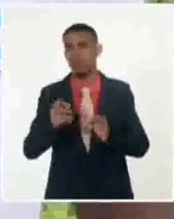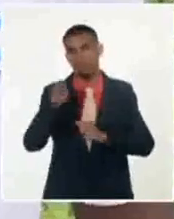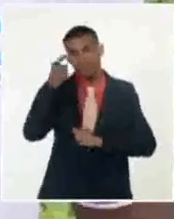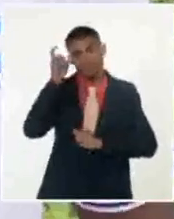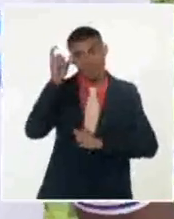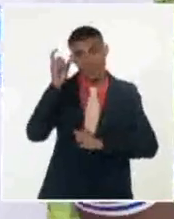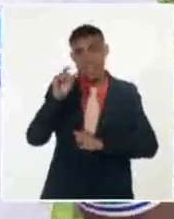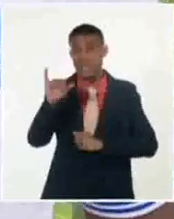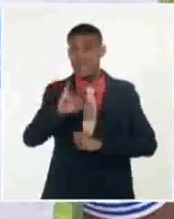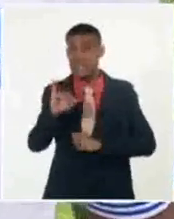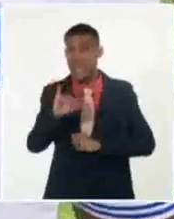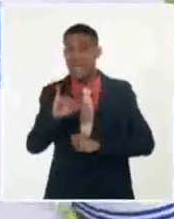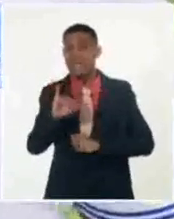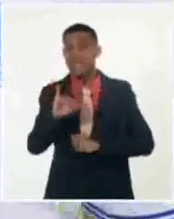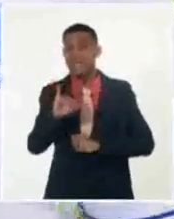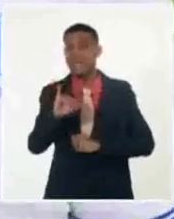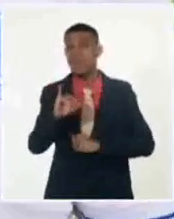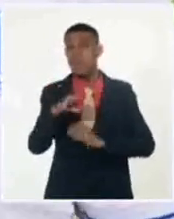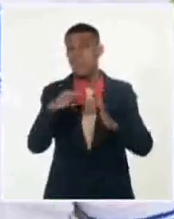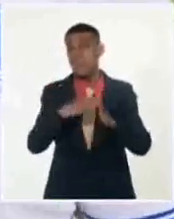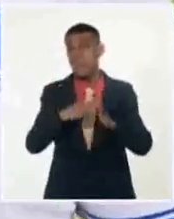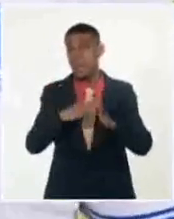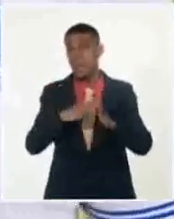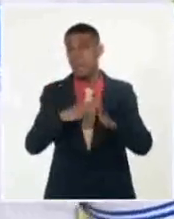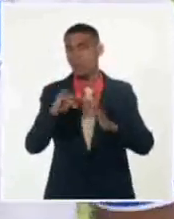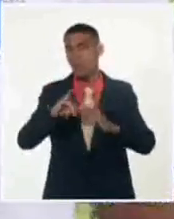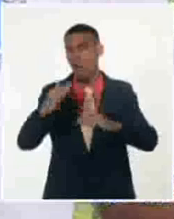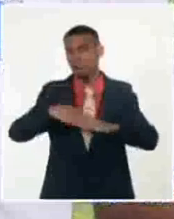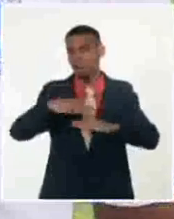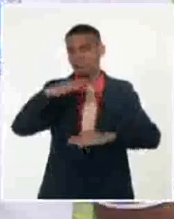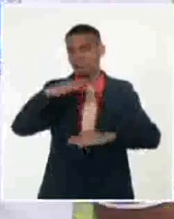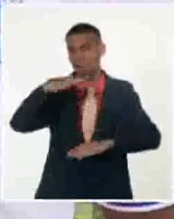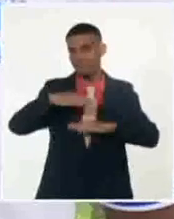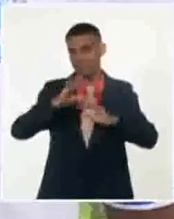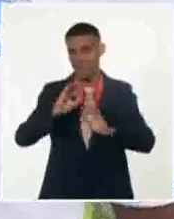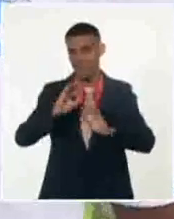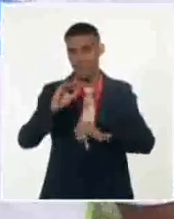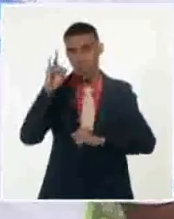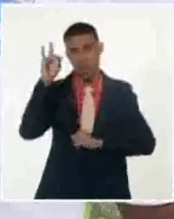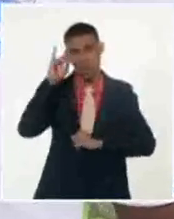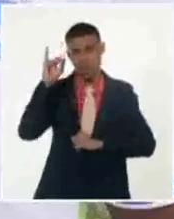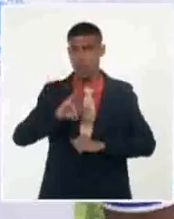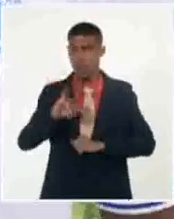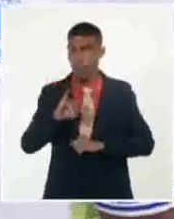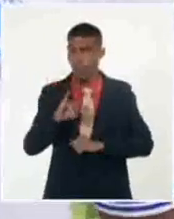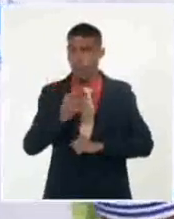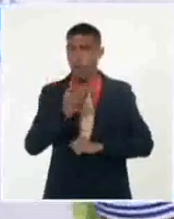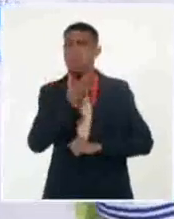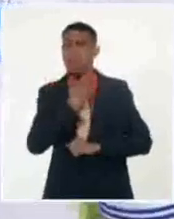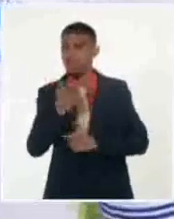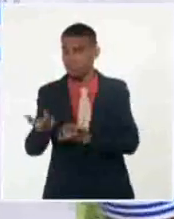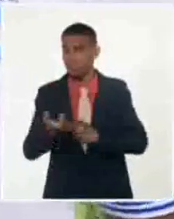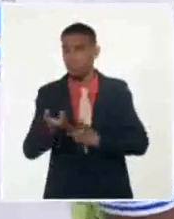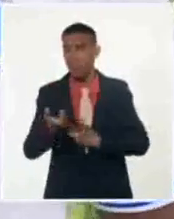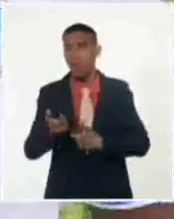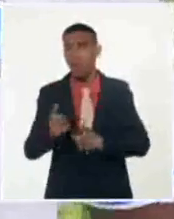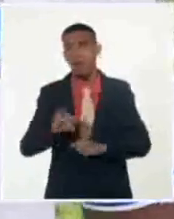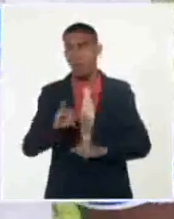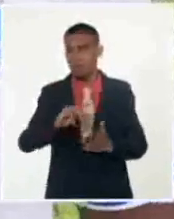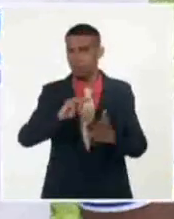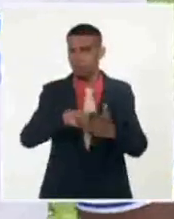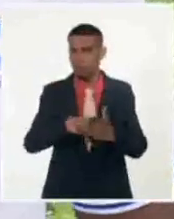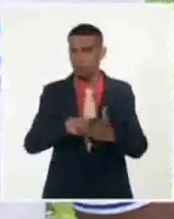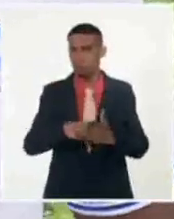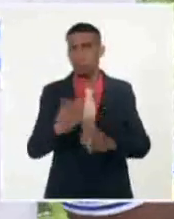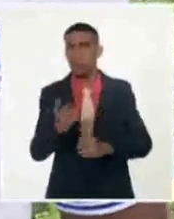6, 7 mil litros de leche que van entrando en esa producción. Y con los cultivos al igual, se ha recontratado al pie